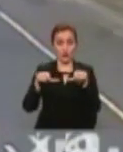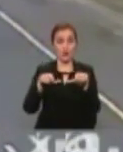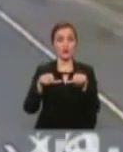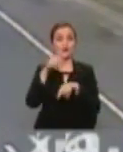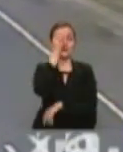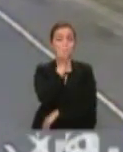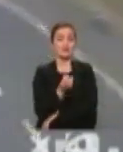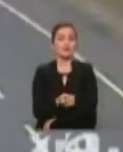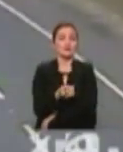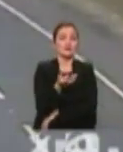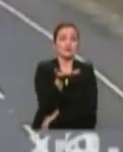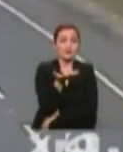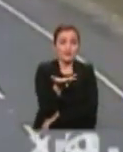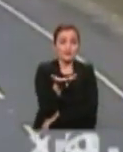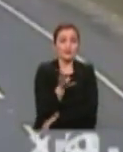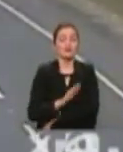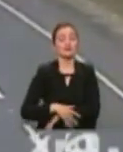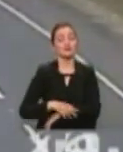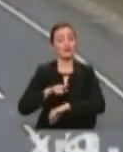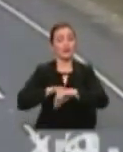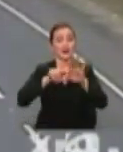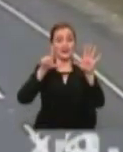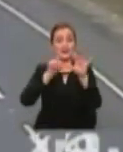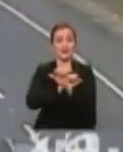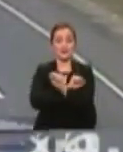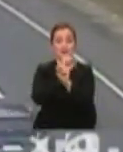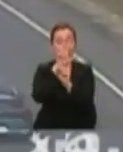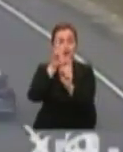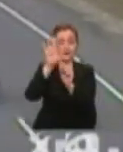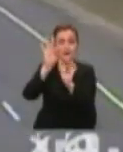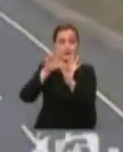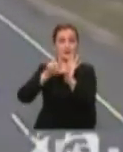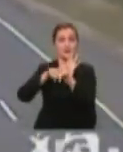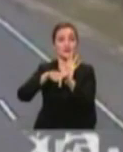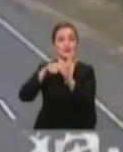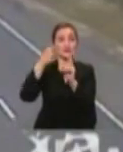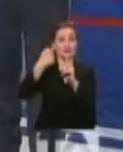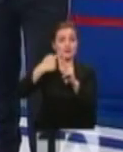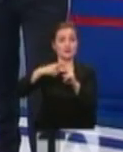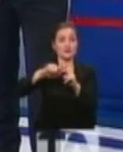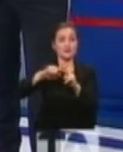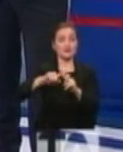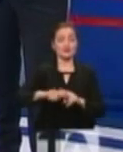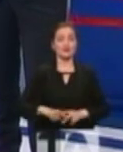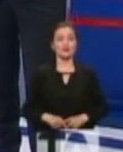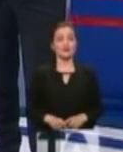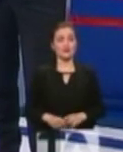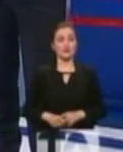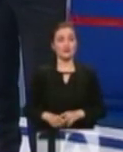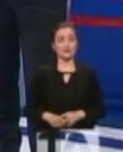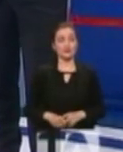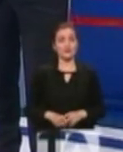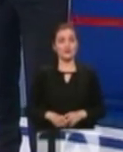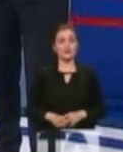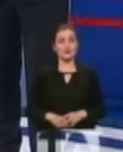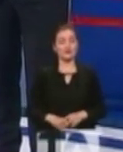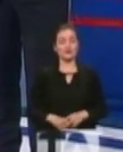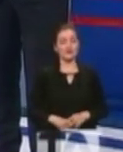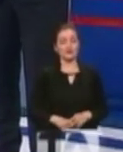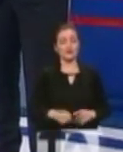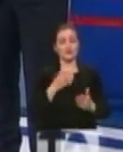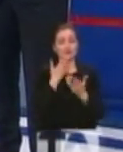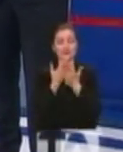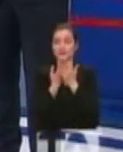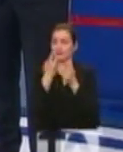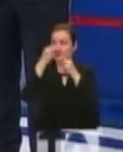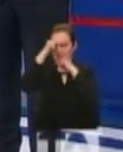les decimos buenos días. Son las 7 de la mañana, 39 minutos. Empezamos. Gracias por acompañarnos. Y